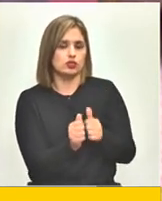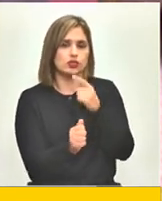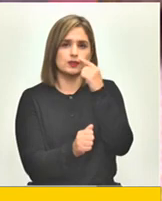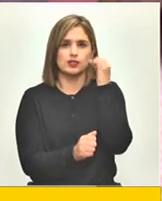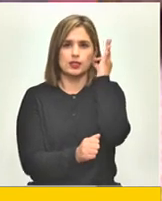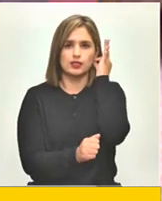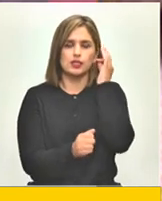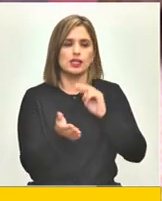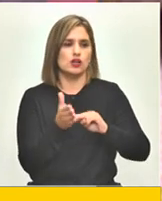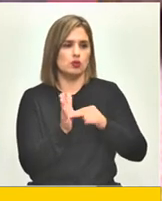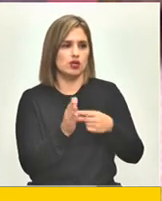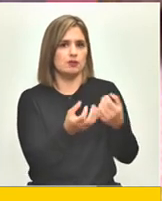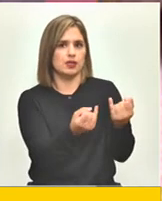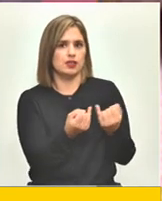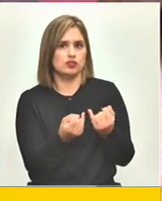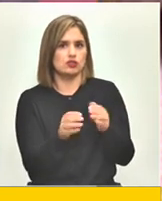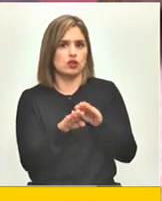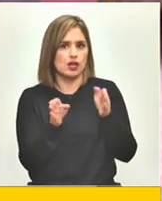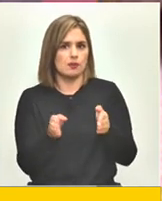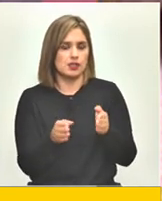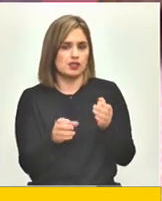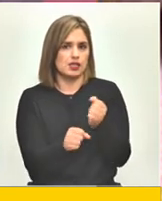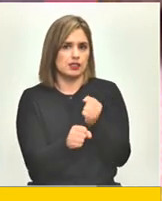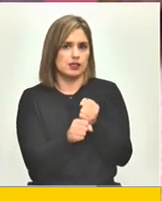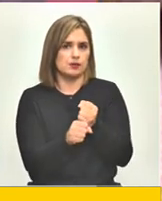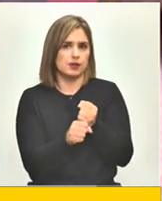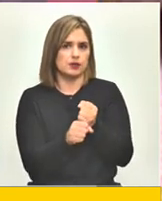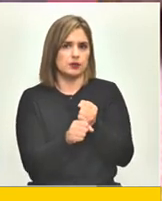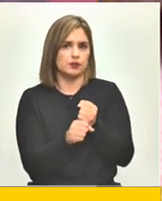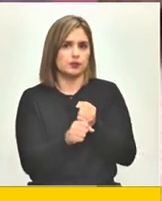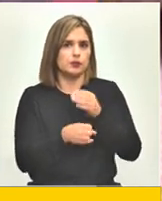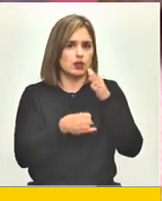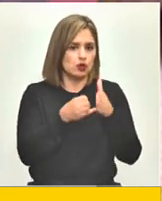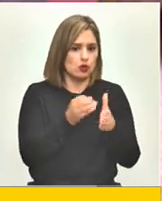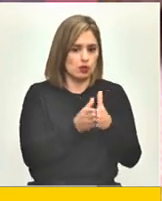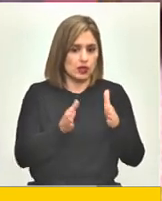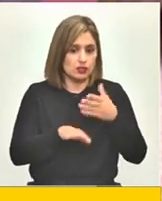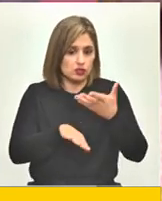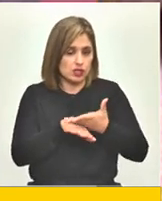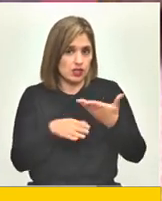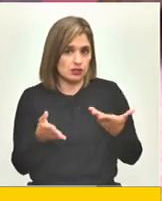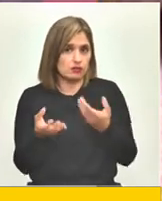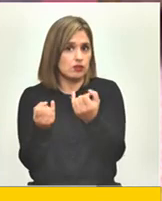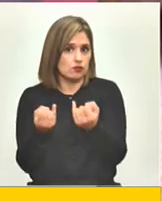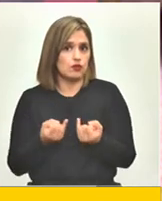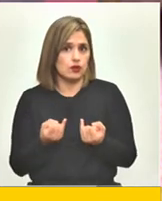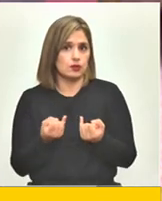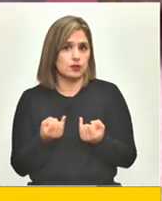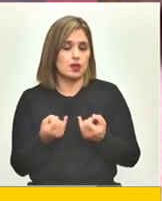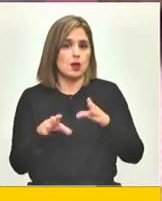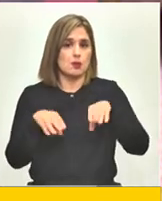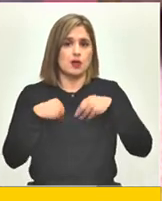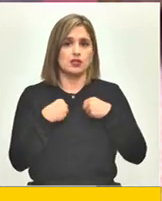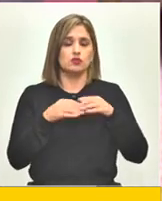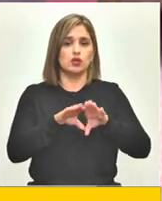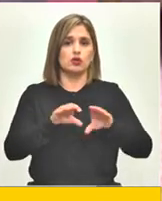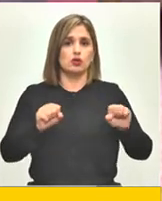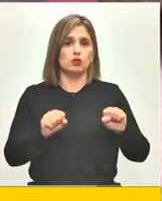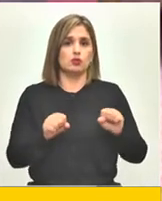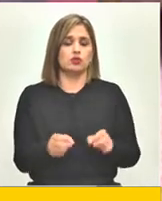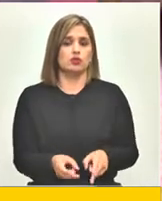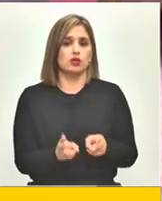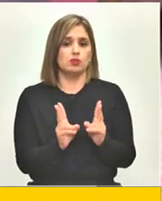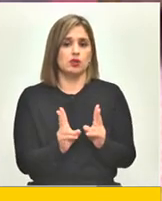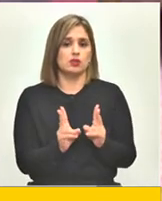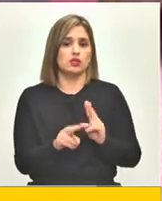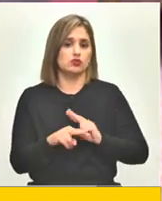gremios en dicha mesa de trabajo manifestando plazos si es que los hay para asumir los compromisos que permitan